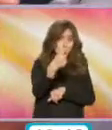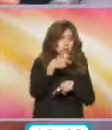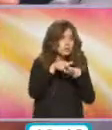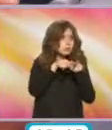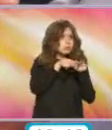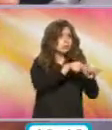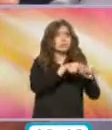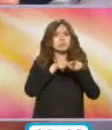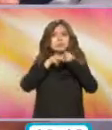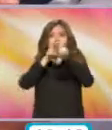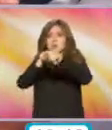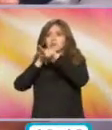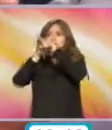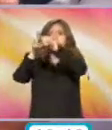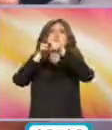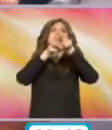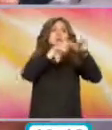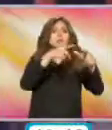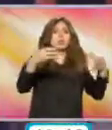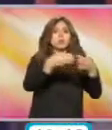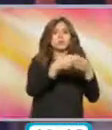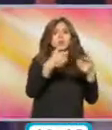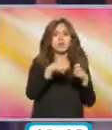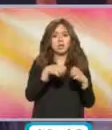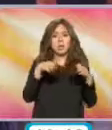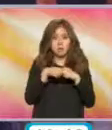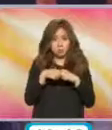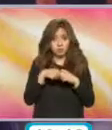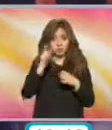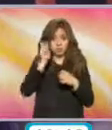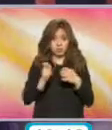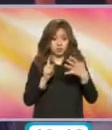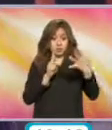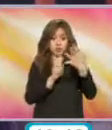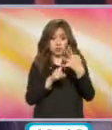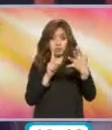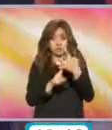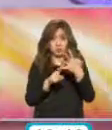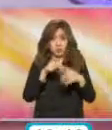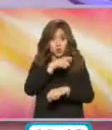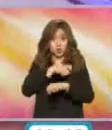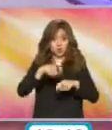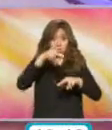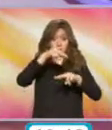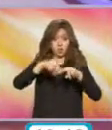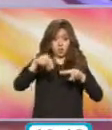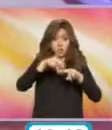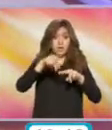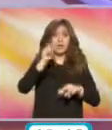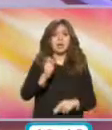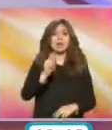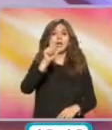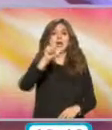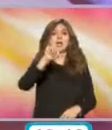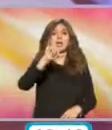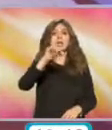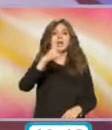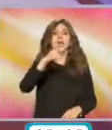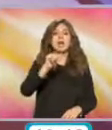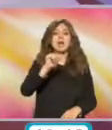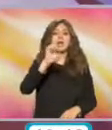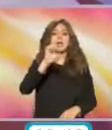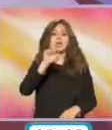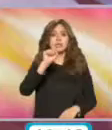Muy interesante. Fíjate que ahorita estamos en el cuarto lugar en la compra de boletos para la final de la Liga Española. Sí, para